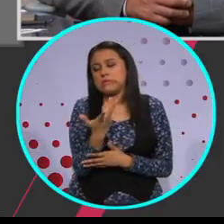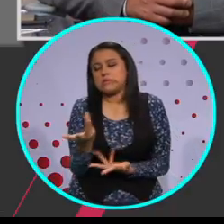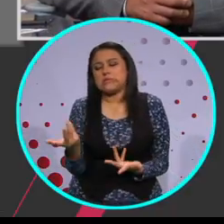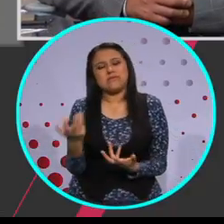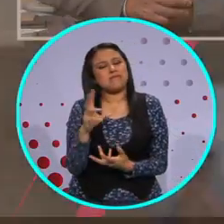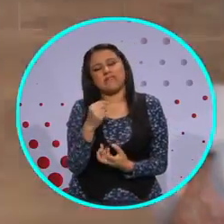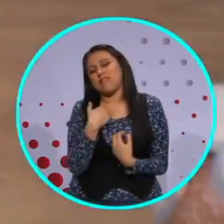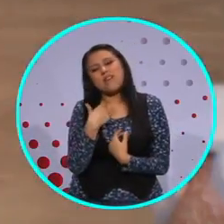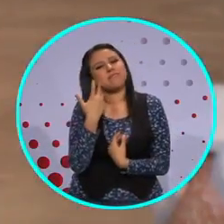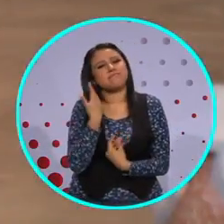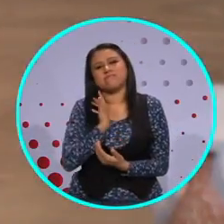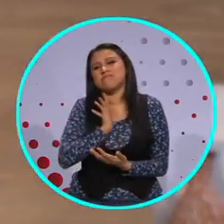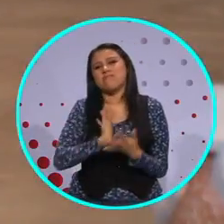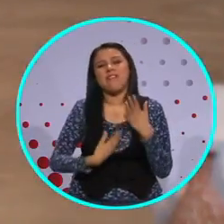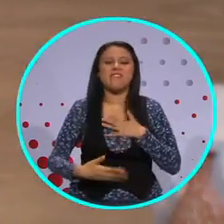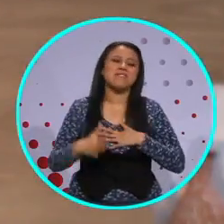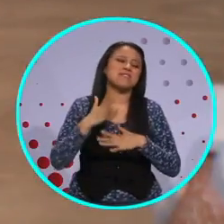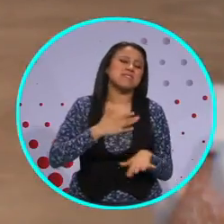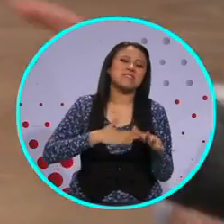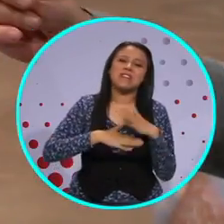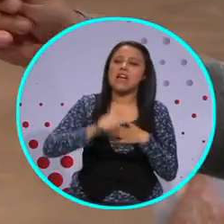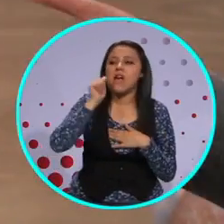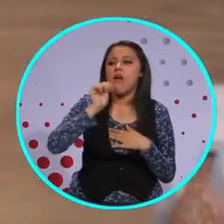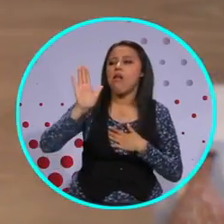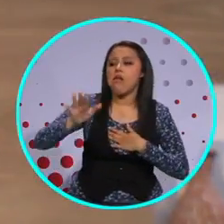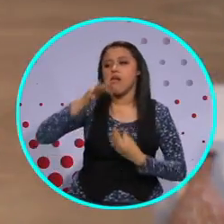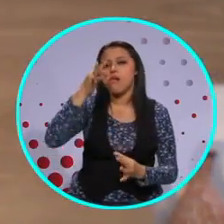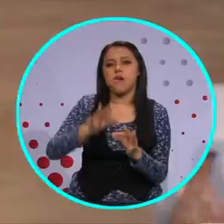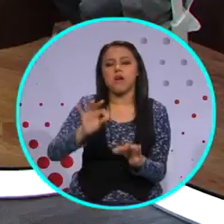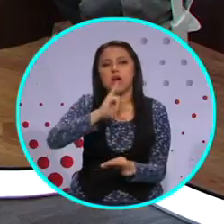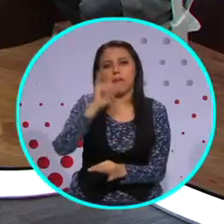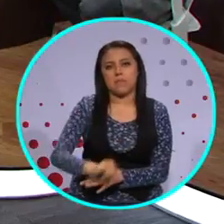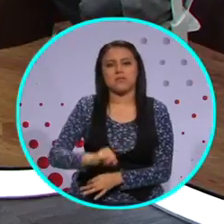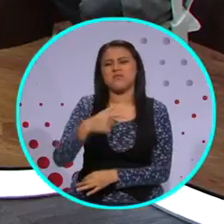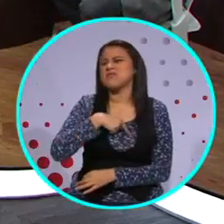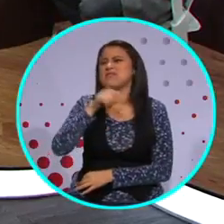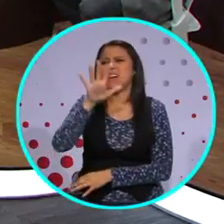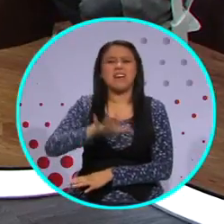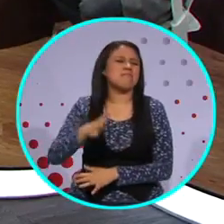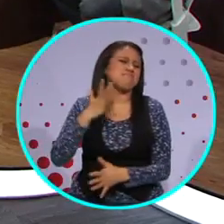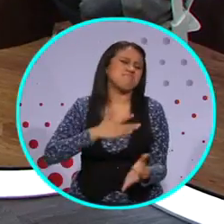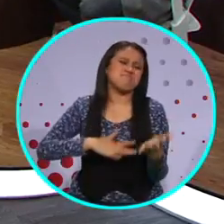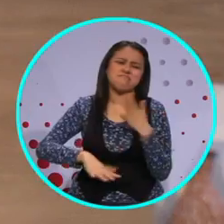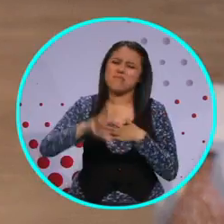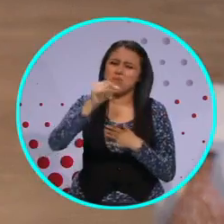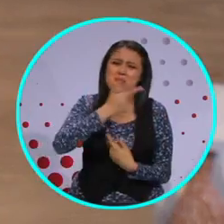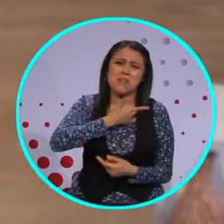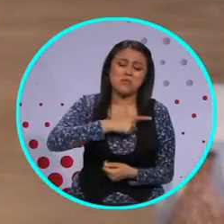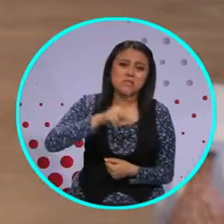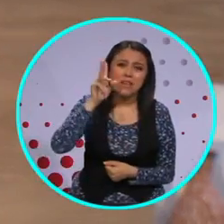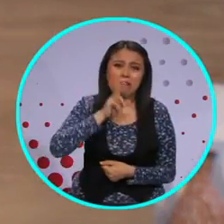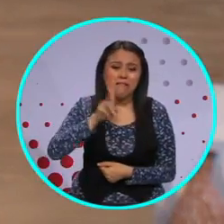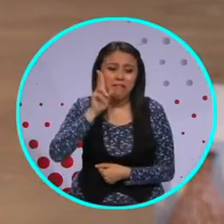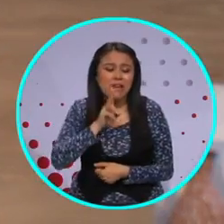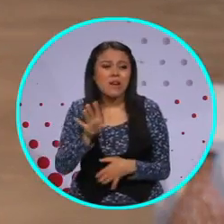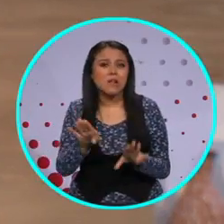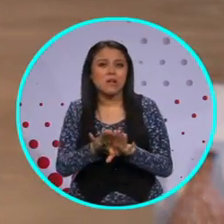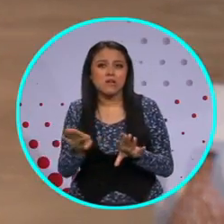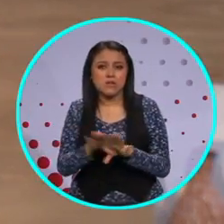cansado estoy cansado de las promesas incumplidas del cáncer estamos estoy cansado estoy fatigado de ver como